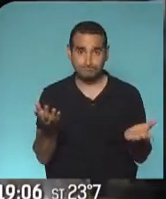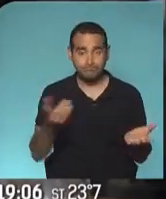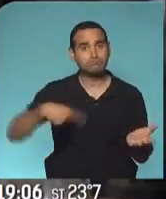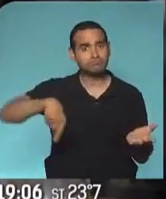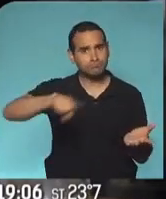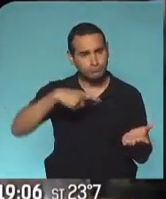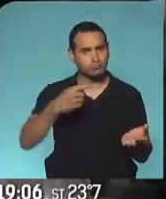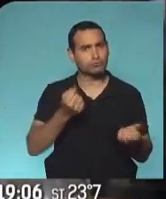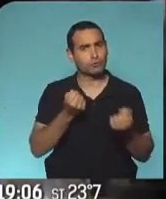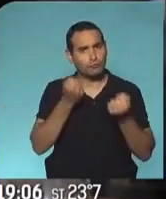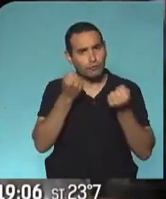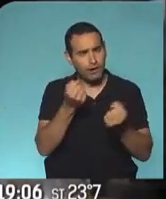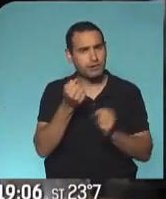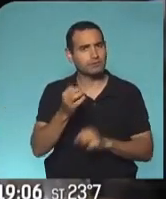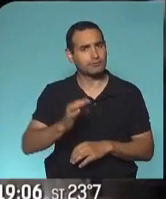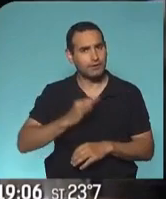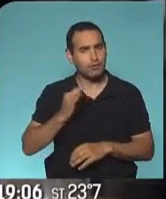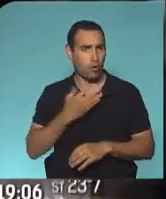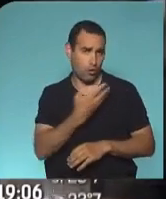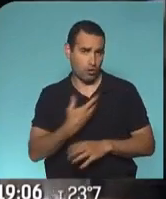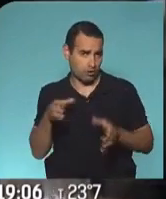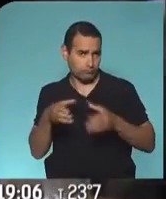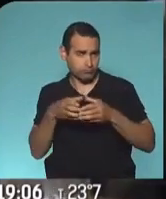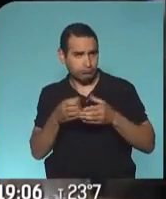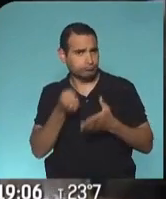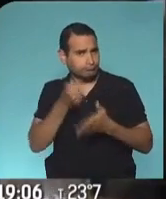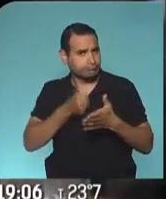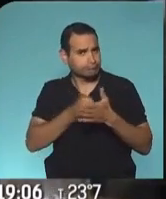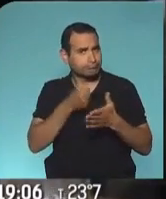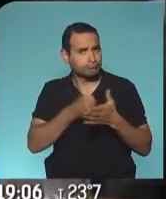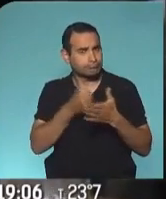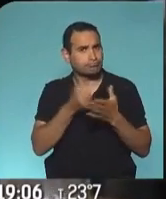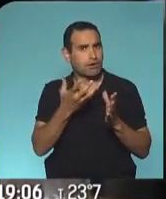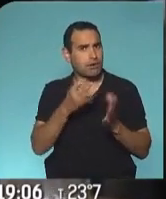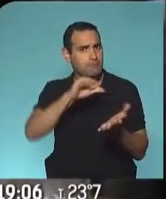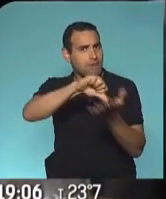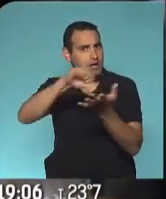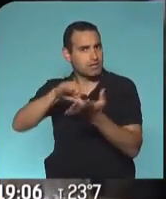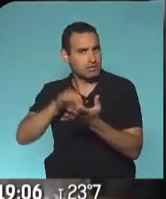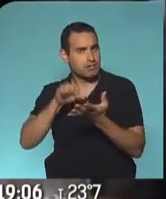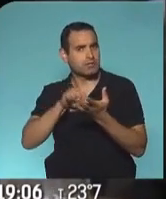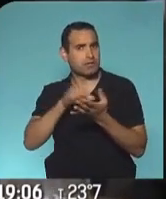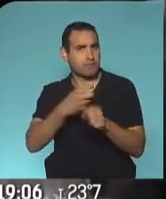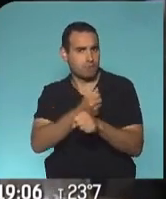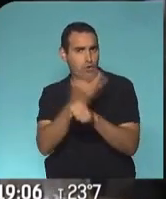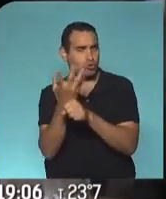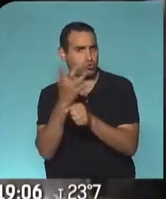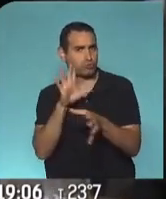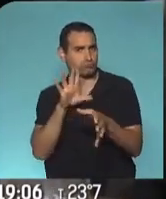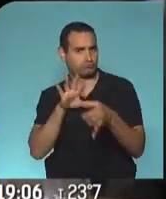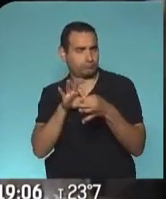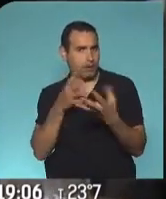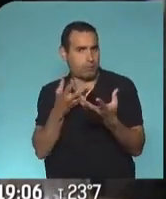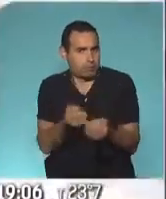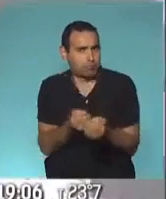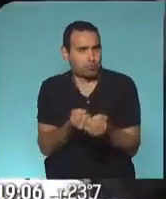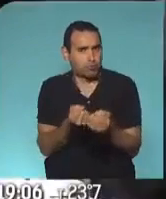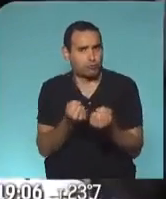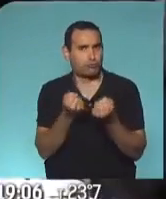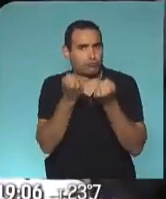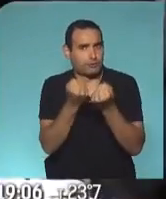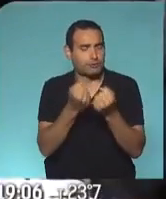en estos años fortalecer y modernizar el bloque un bloque esencial para el futuro de nuestros países